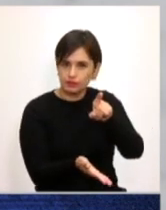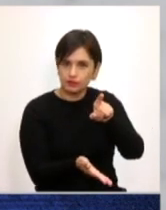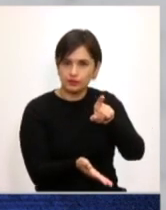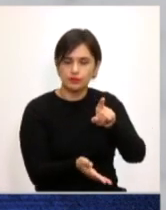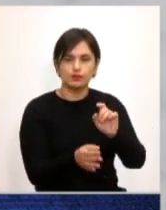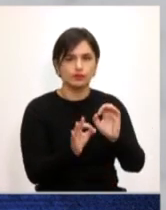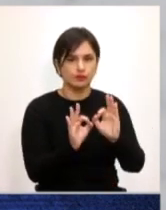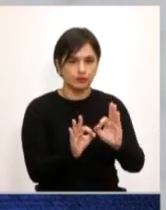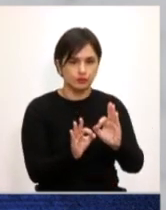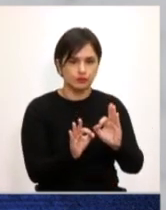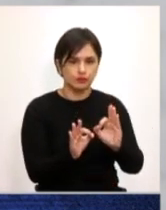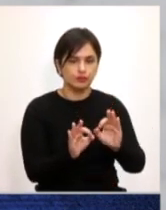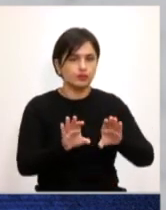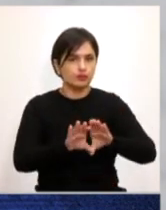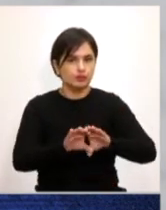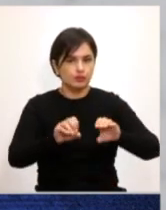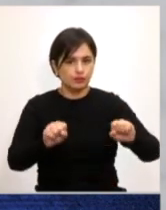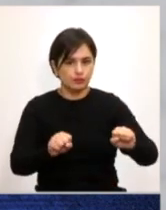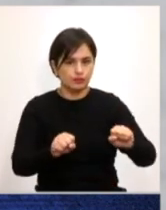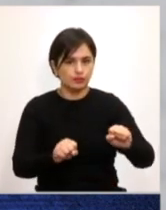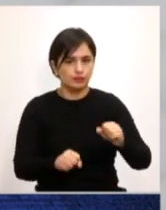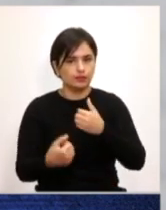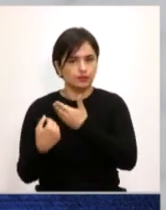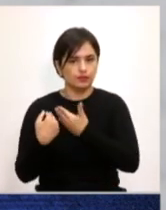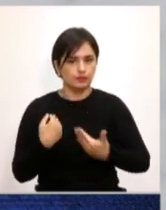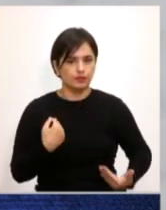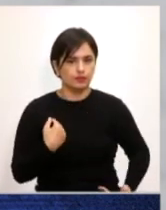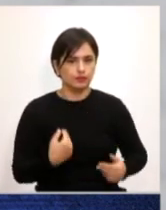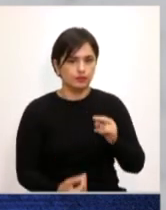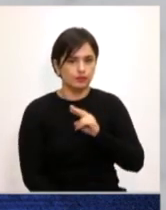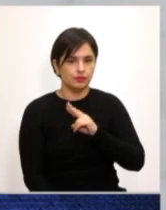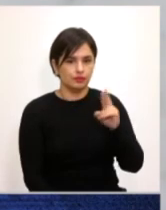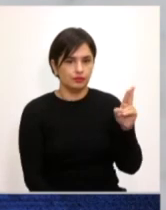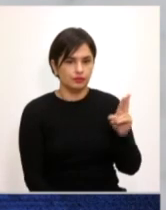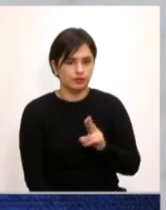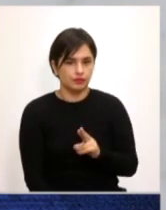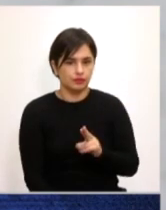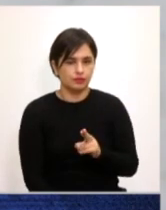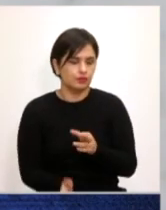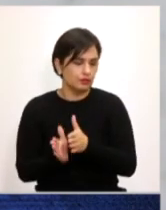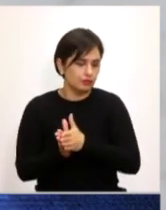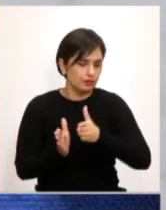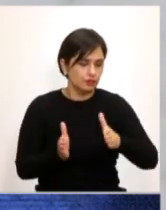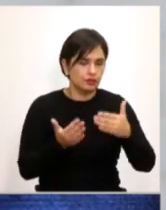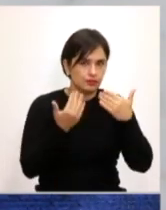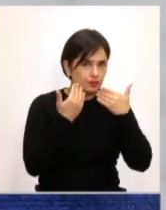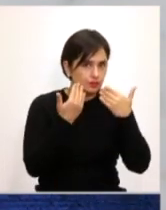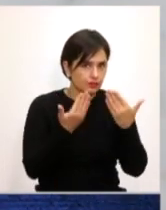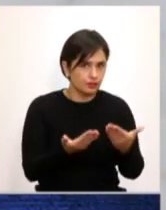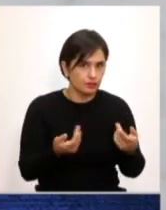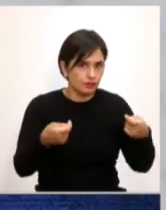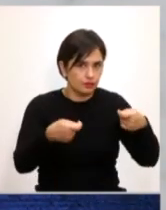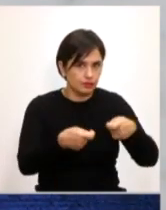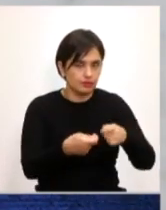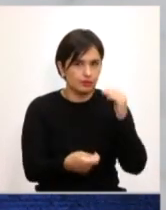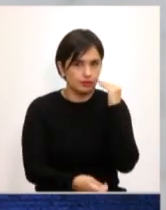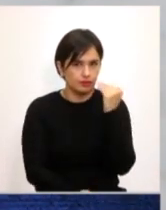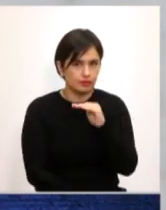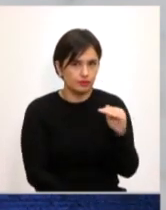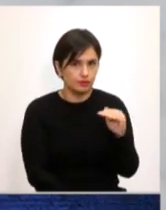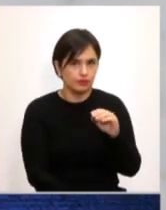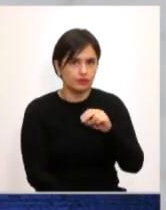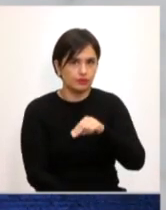particularmente sobre el compromiso de Su Excelencia el Presidente de la República de extender esta subvención a los niños con